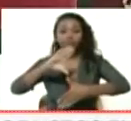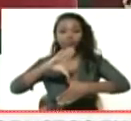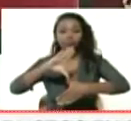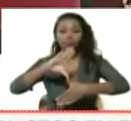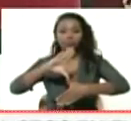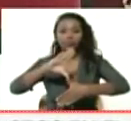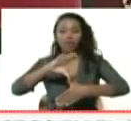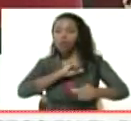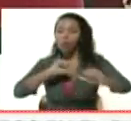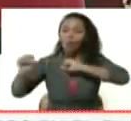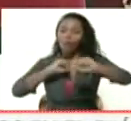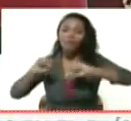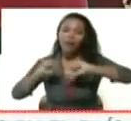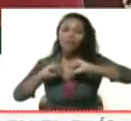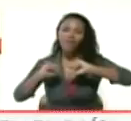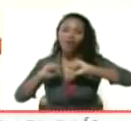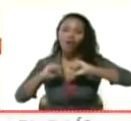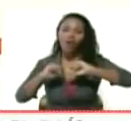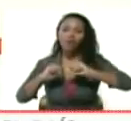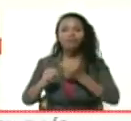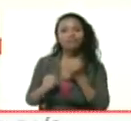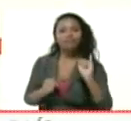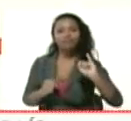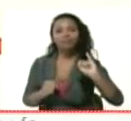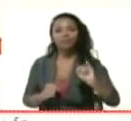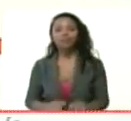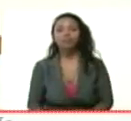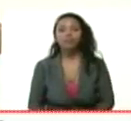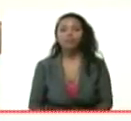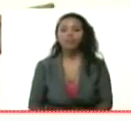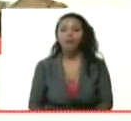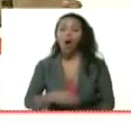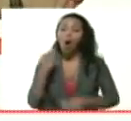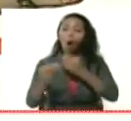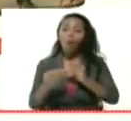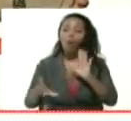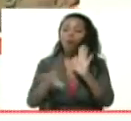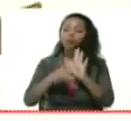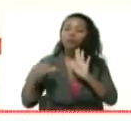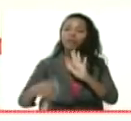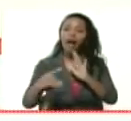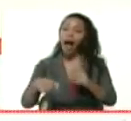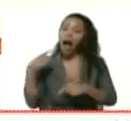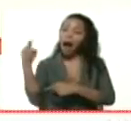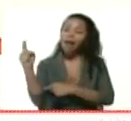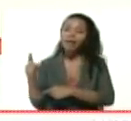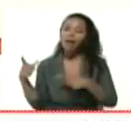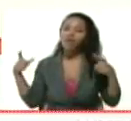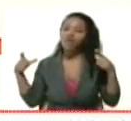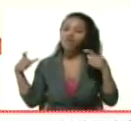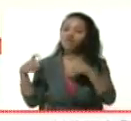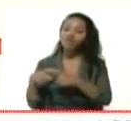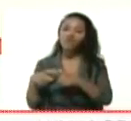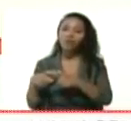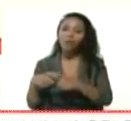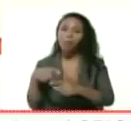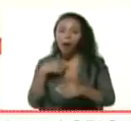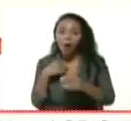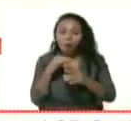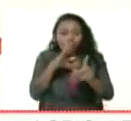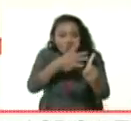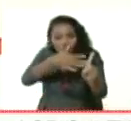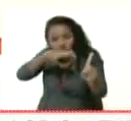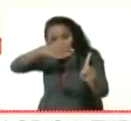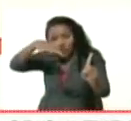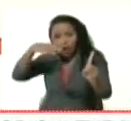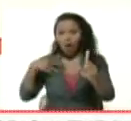los movimientos de izquierda, así como la derecha se reúne en Davos para conspirar